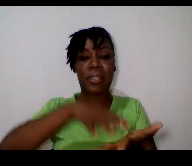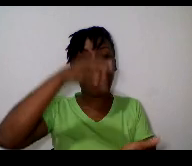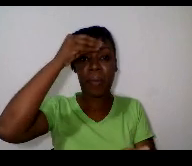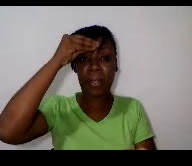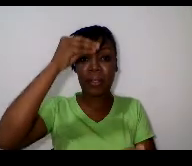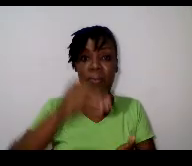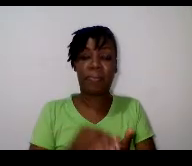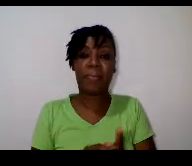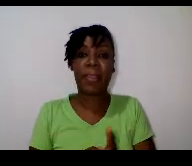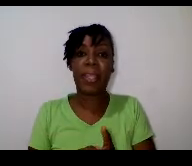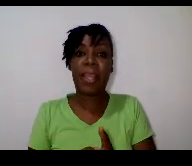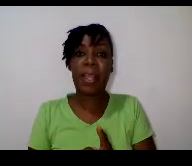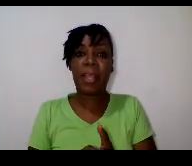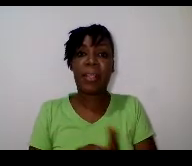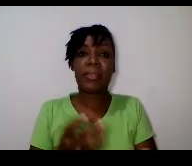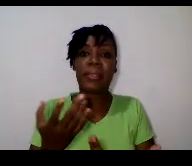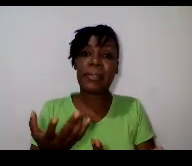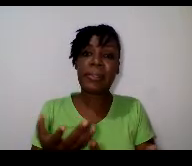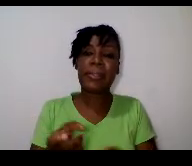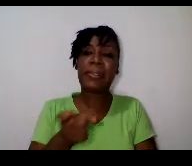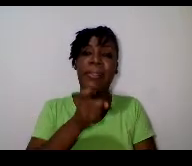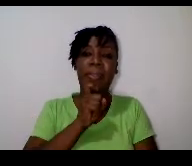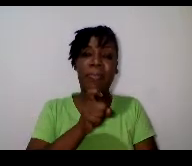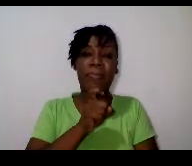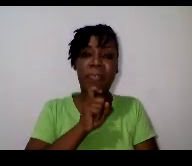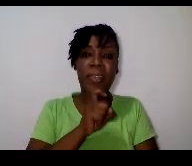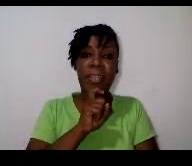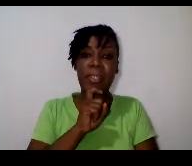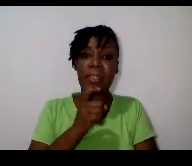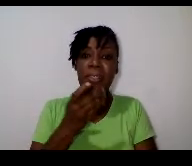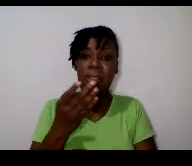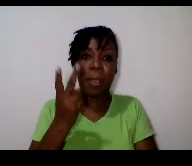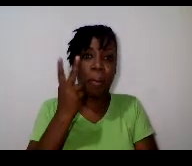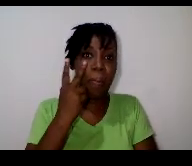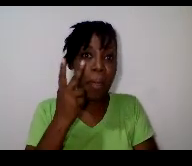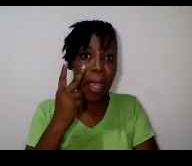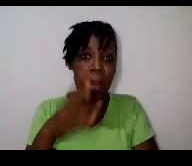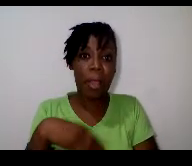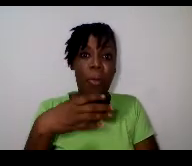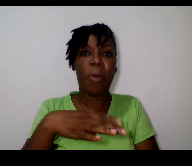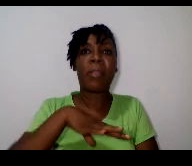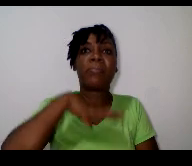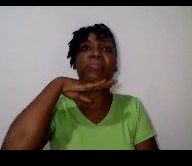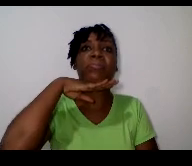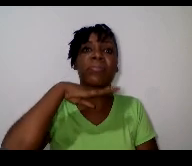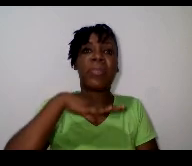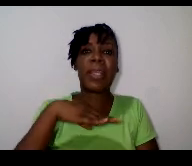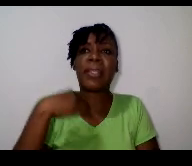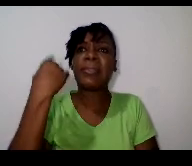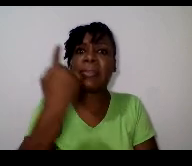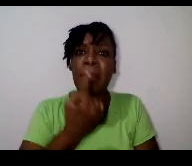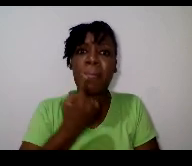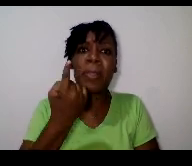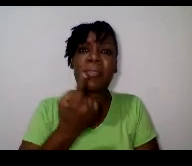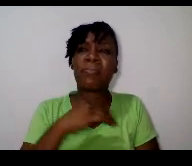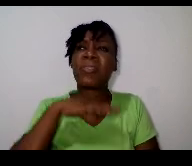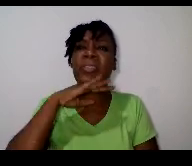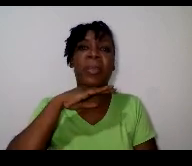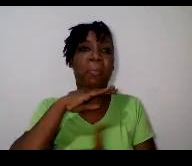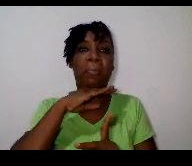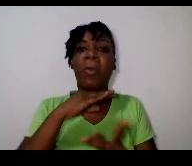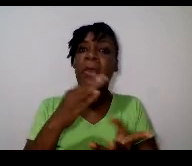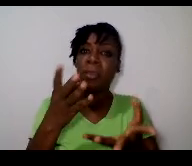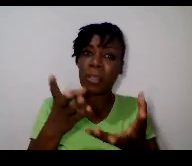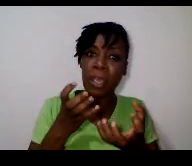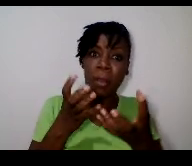más aprender, sino que le va a costar mucho más darse cuenta cuando está lleno, y siempre va a querer más. Y esto va a